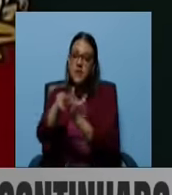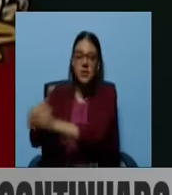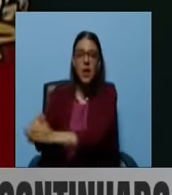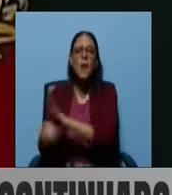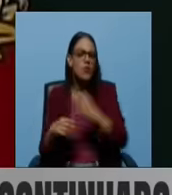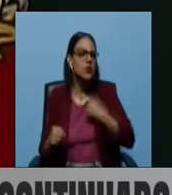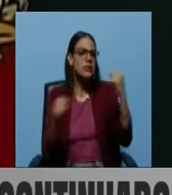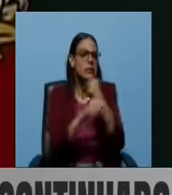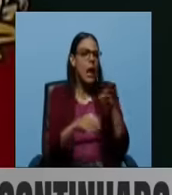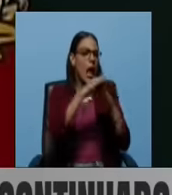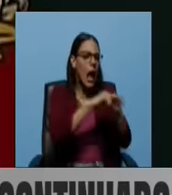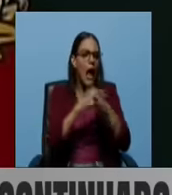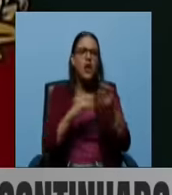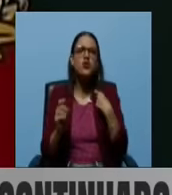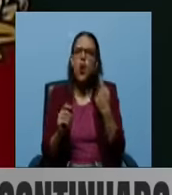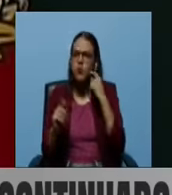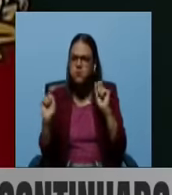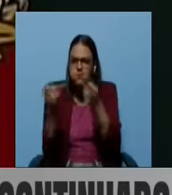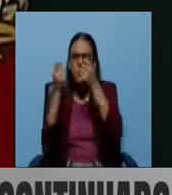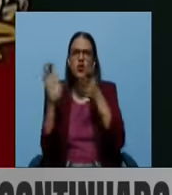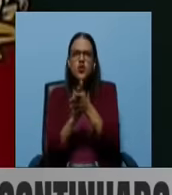Y conseguí un apartamento